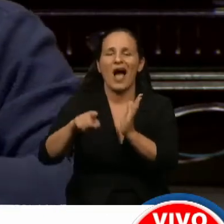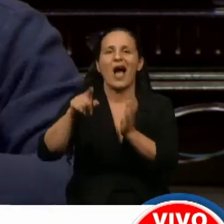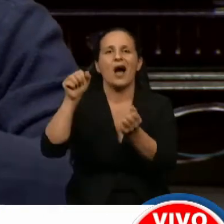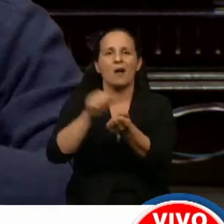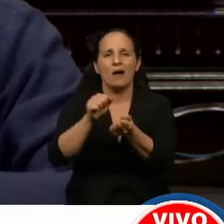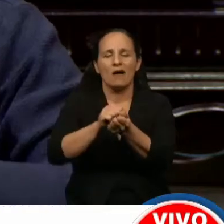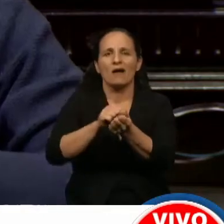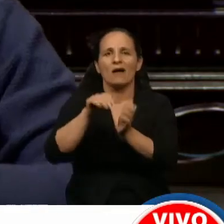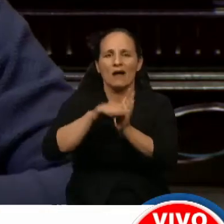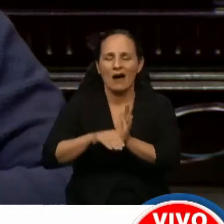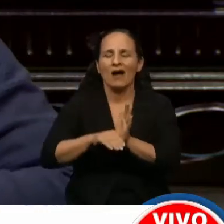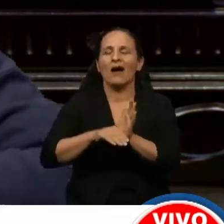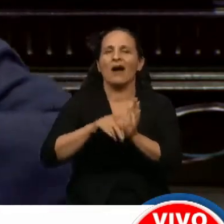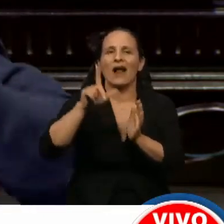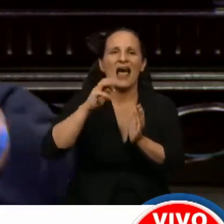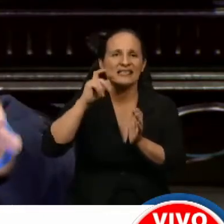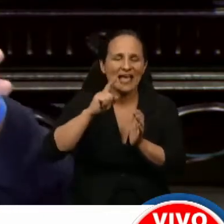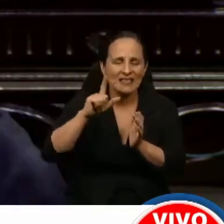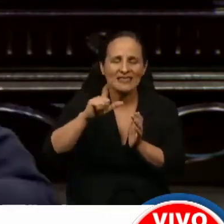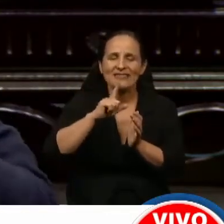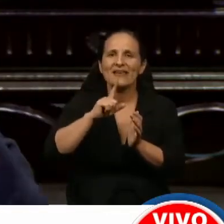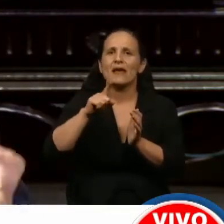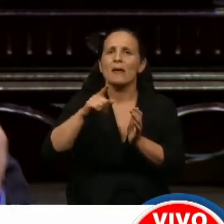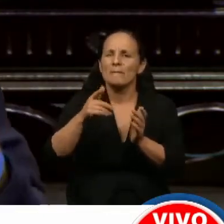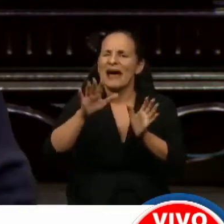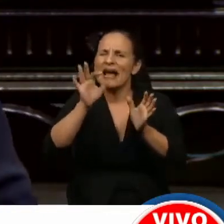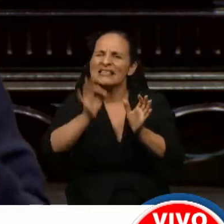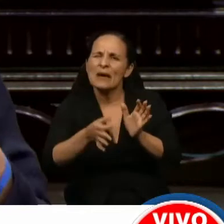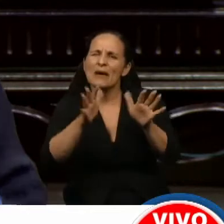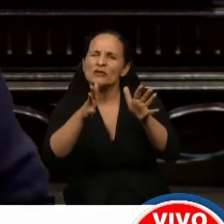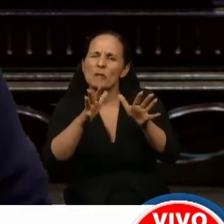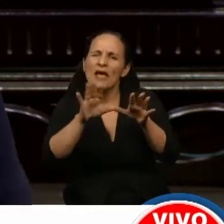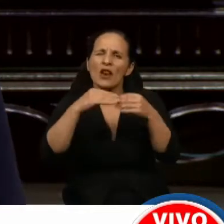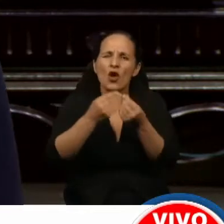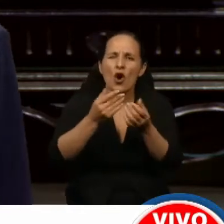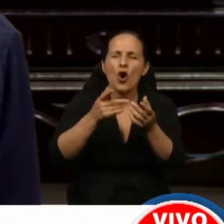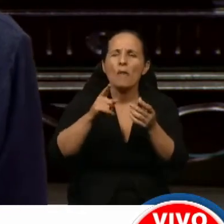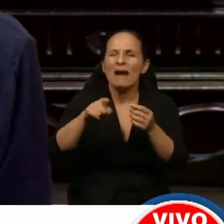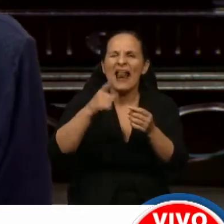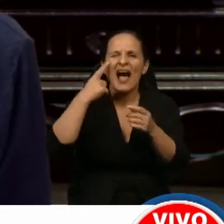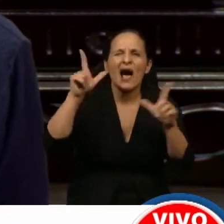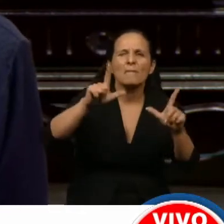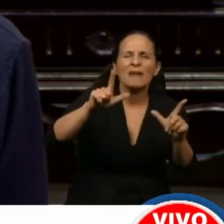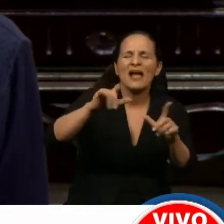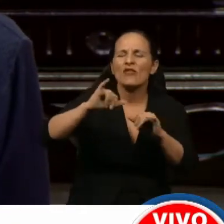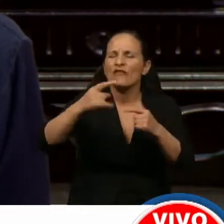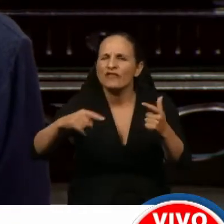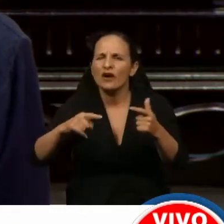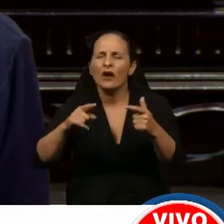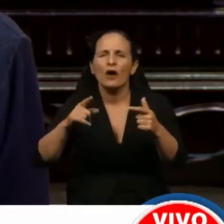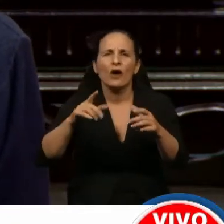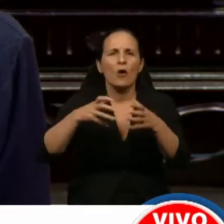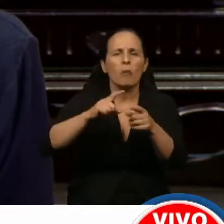del artículo del Lancet y los datos posteriores para tener un promedio, para saber cómo influyen los medios y las fuerzas políticas,